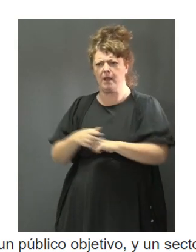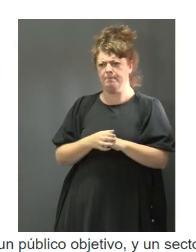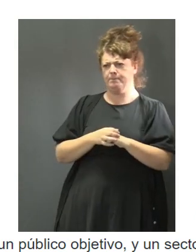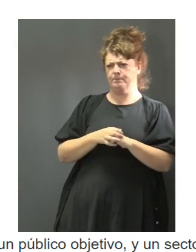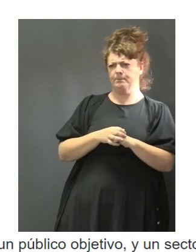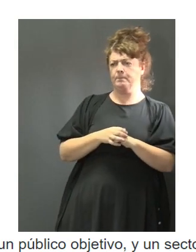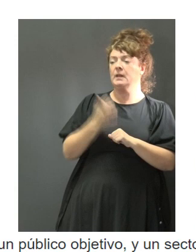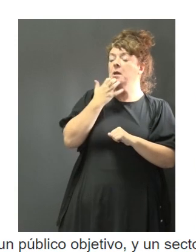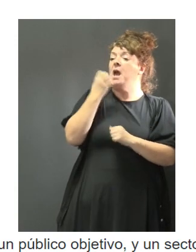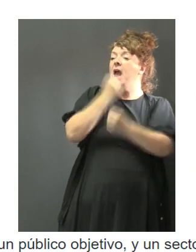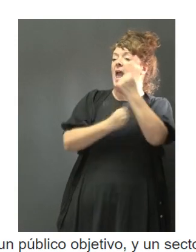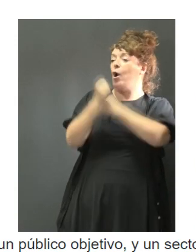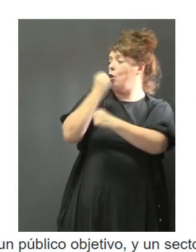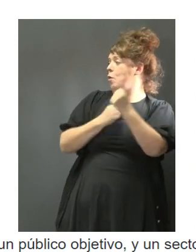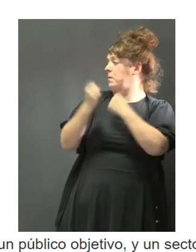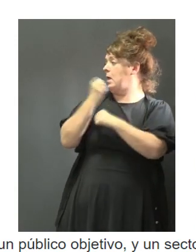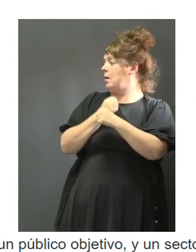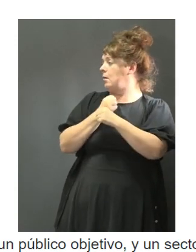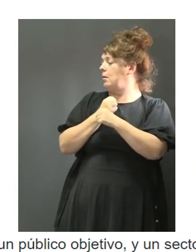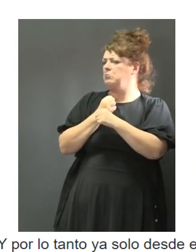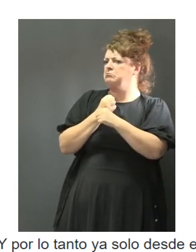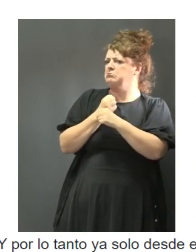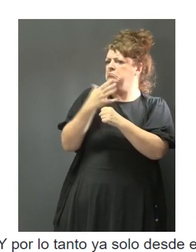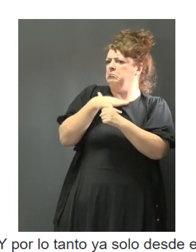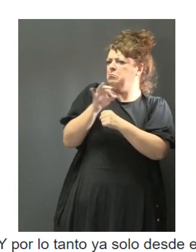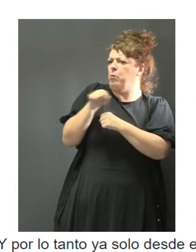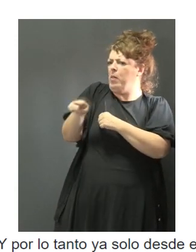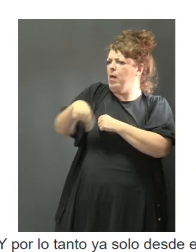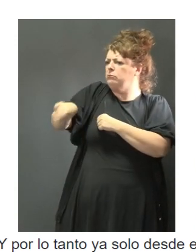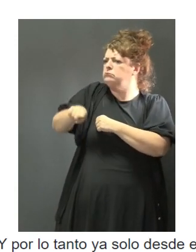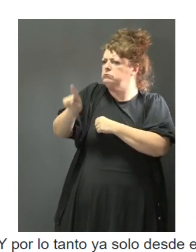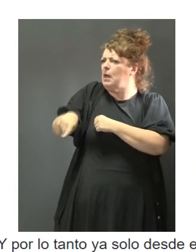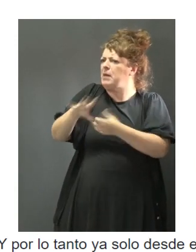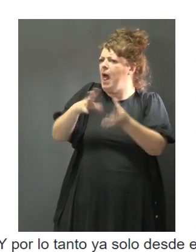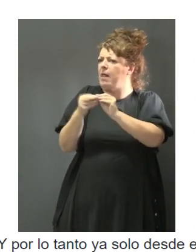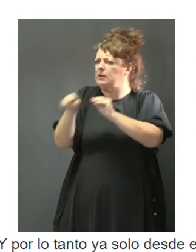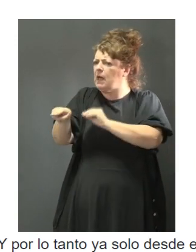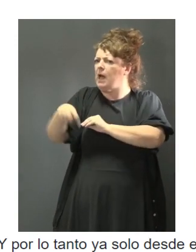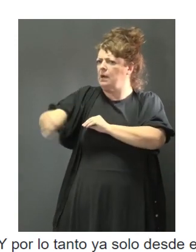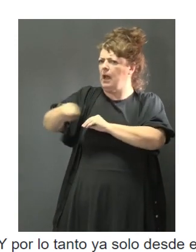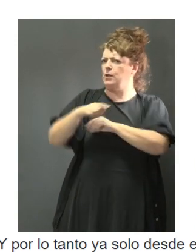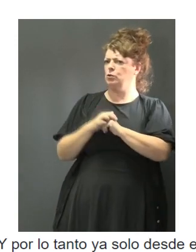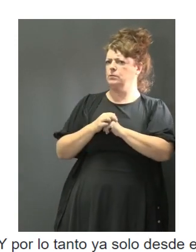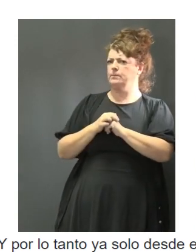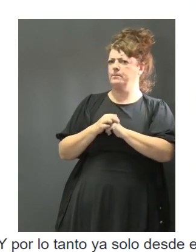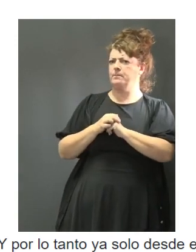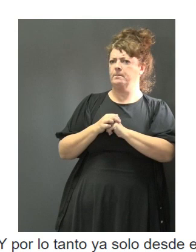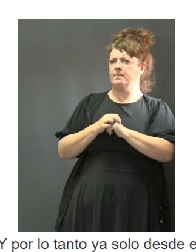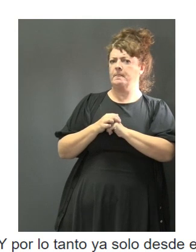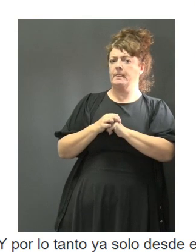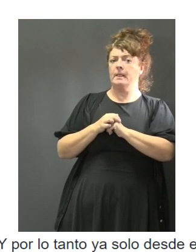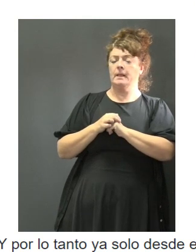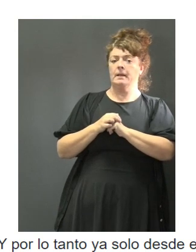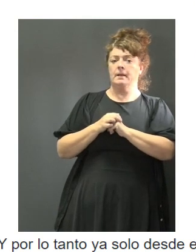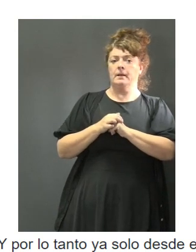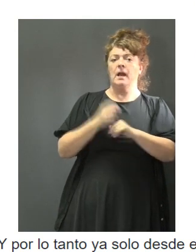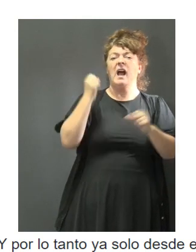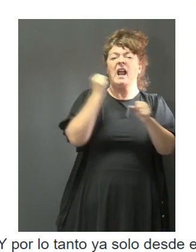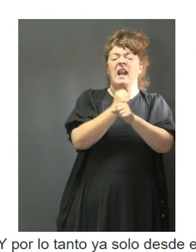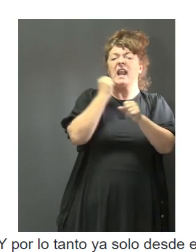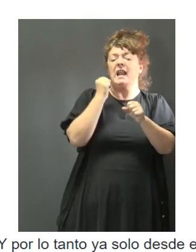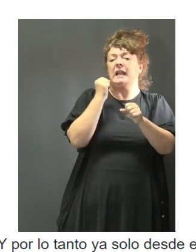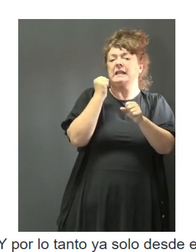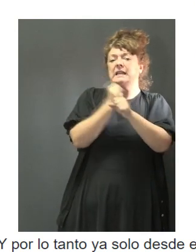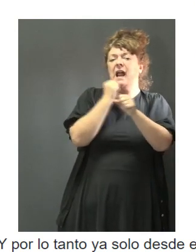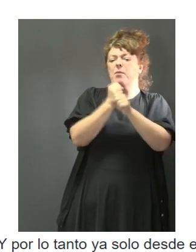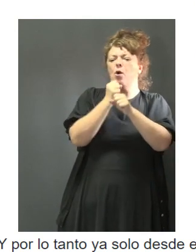luego que la economía va hacia ello. ¿Qué labor creo que debería tener la parte